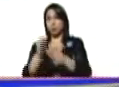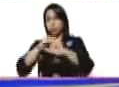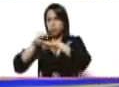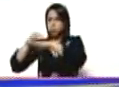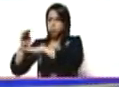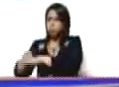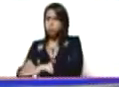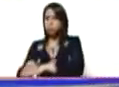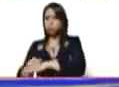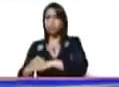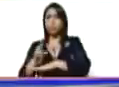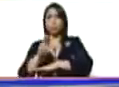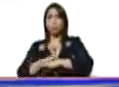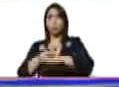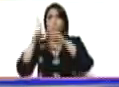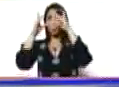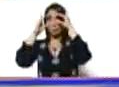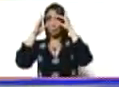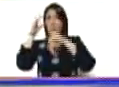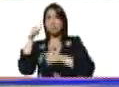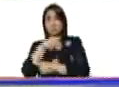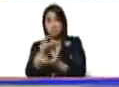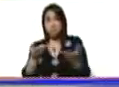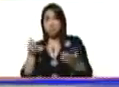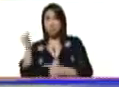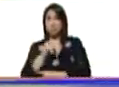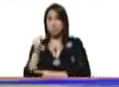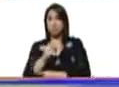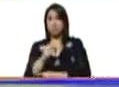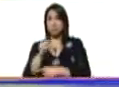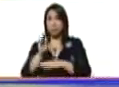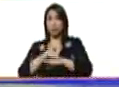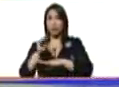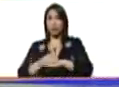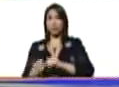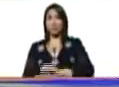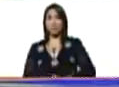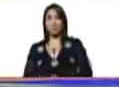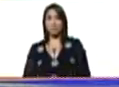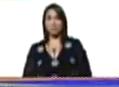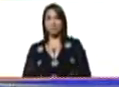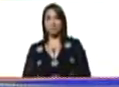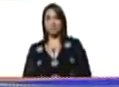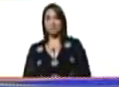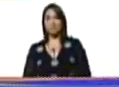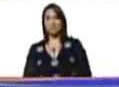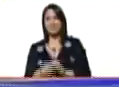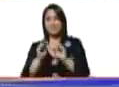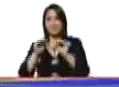doctora Delcy. Esto sí es una consulta. No lo que llaman consulta el